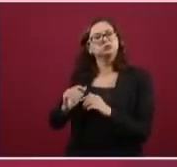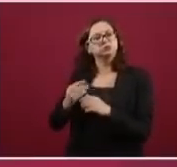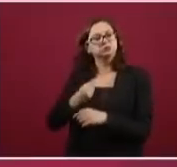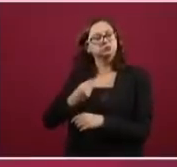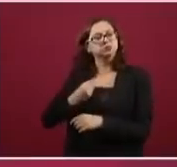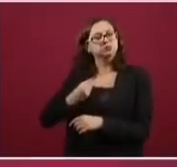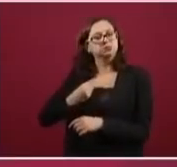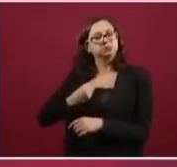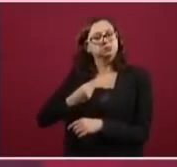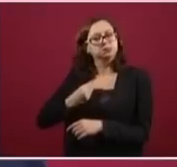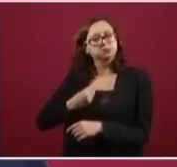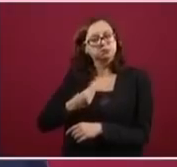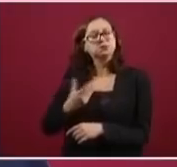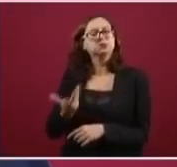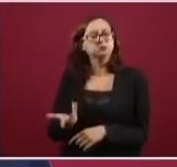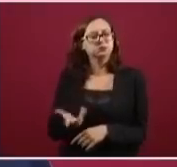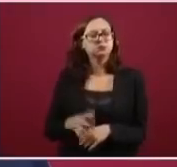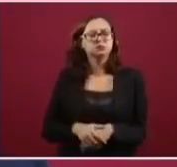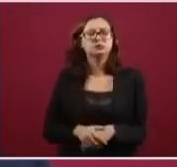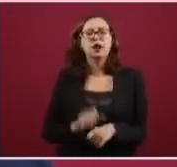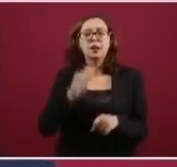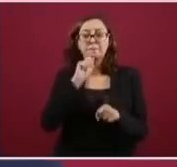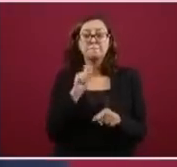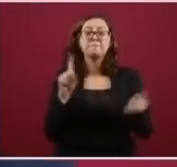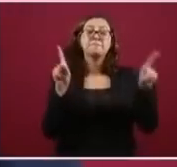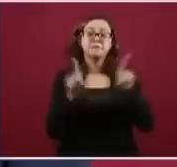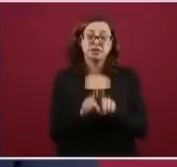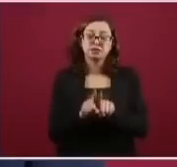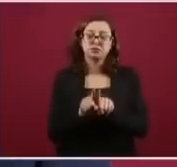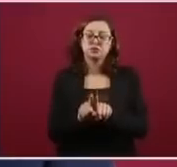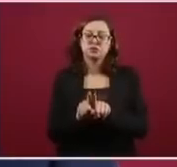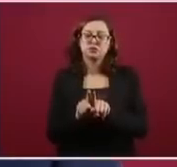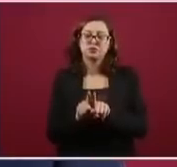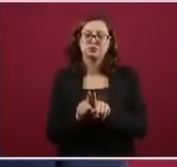vamos también a rescatar